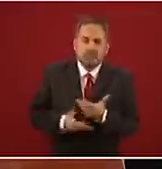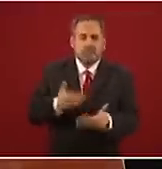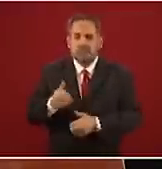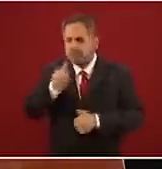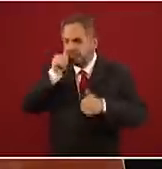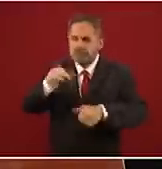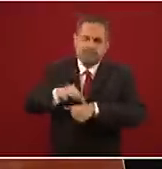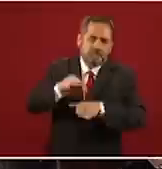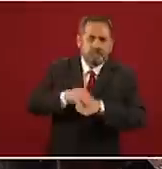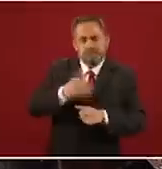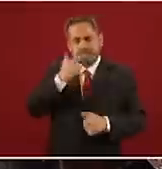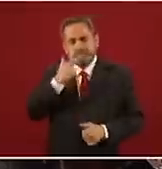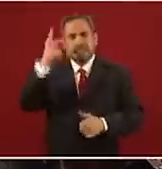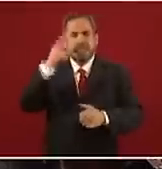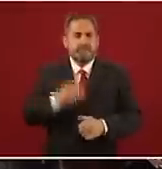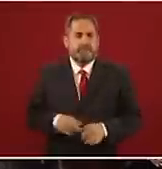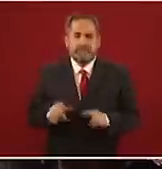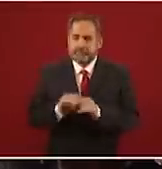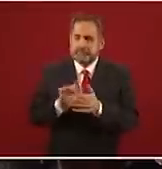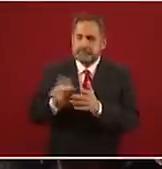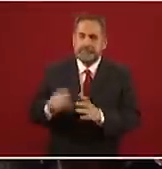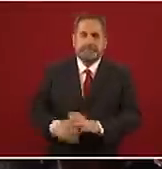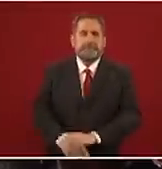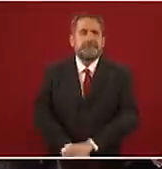de salud. Muchas gracias.